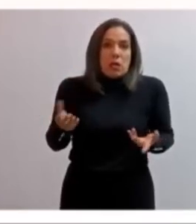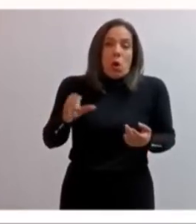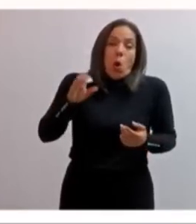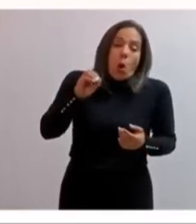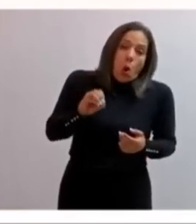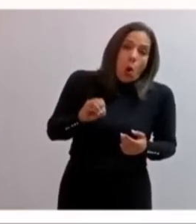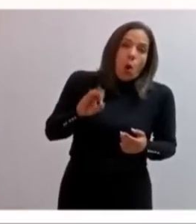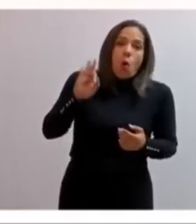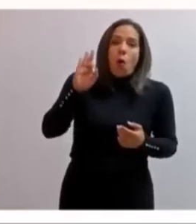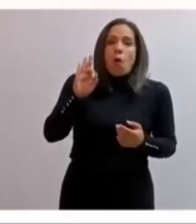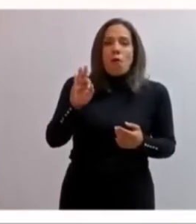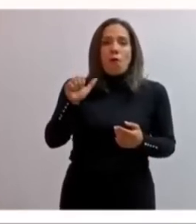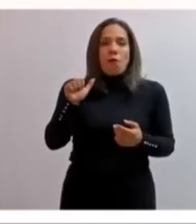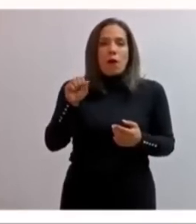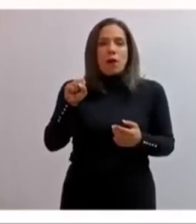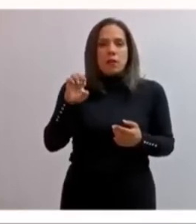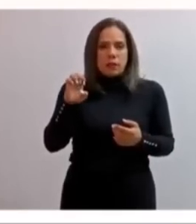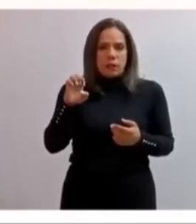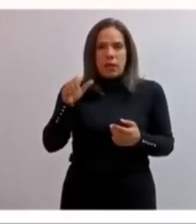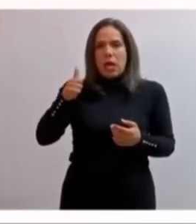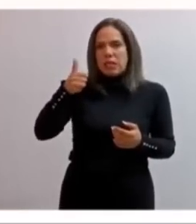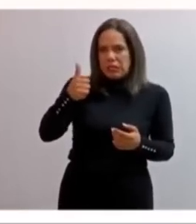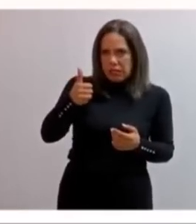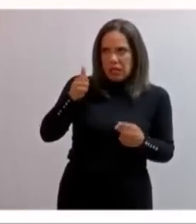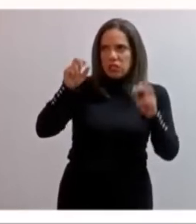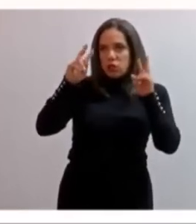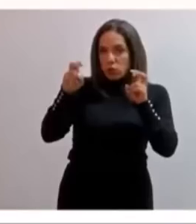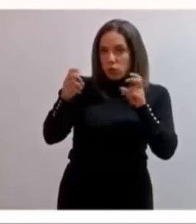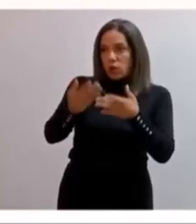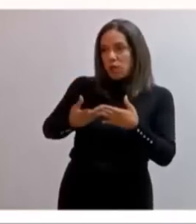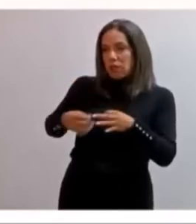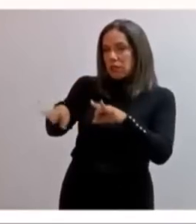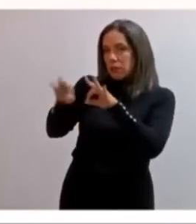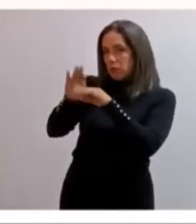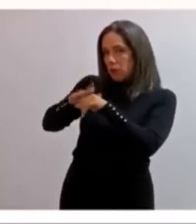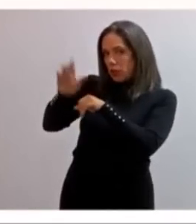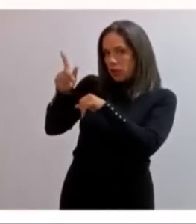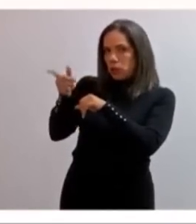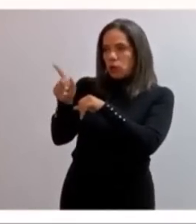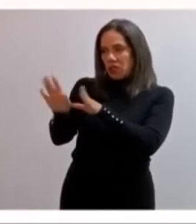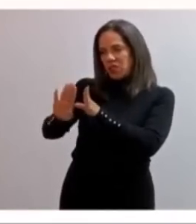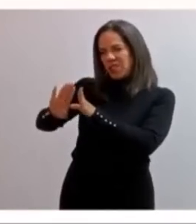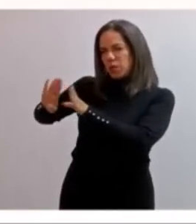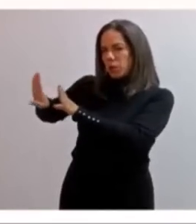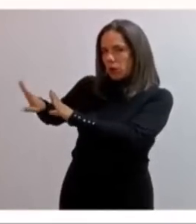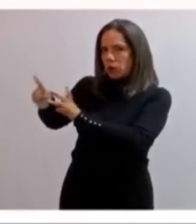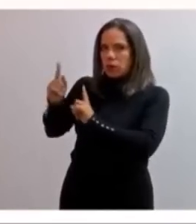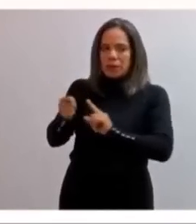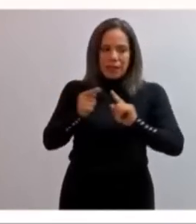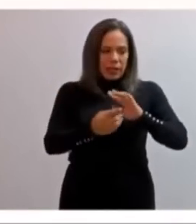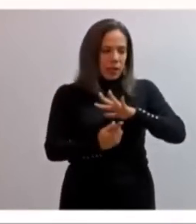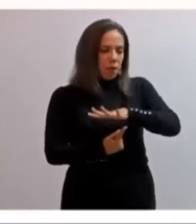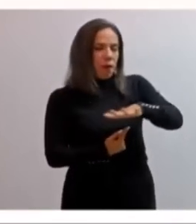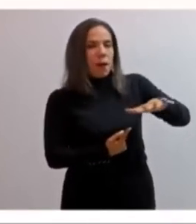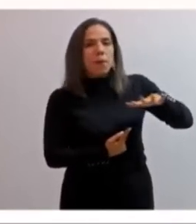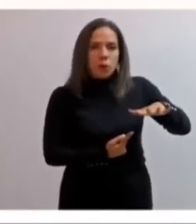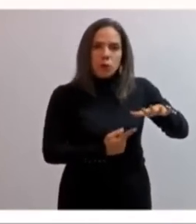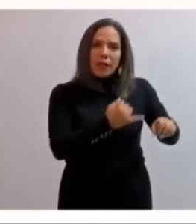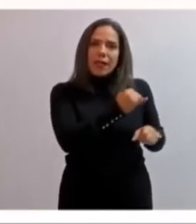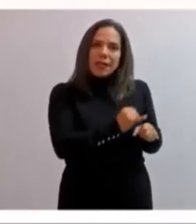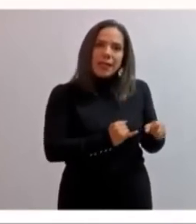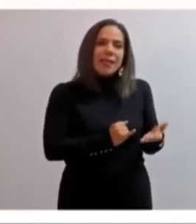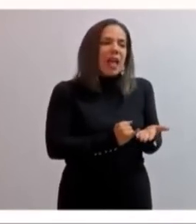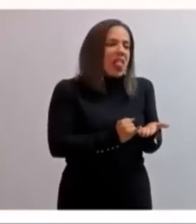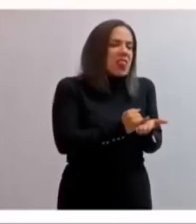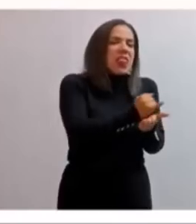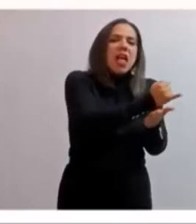6, donde estos temas pueden tener mayor importancia. Viene el concepto de deliberación como